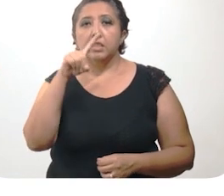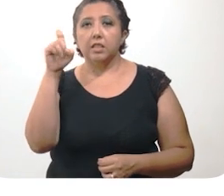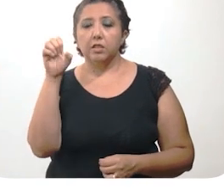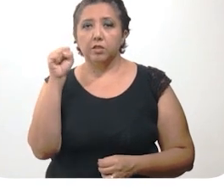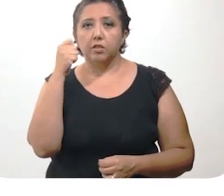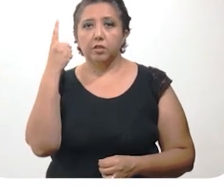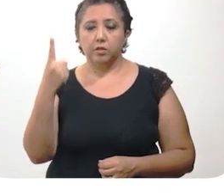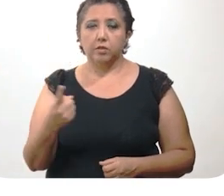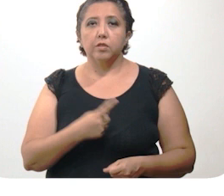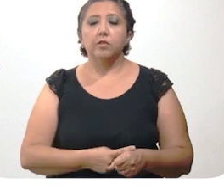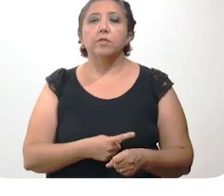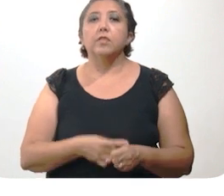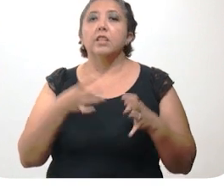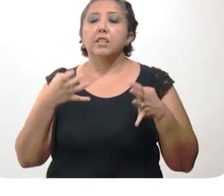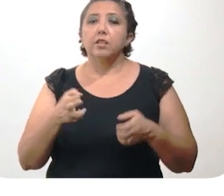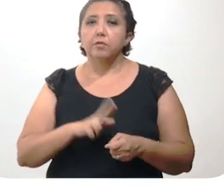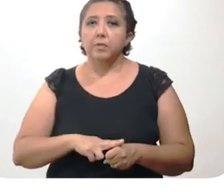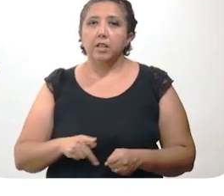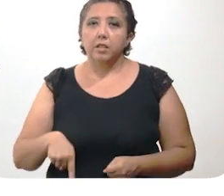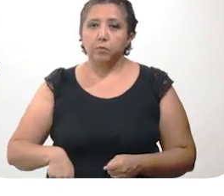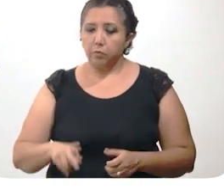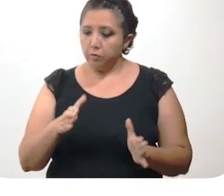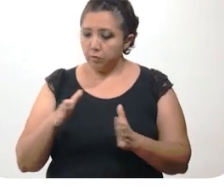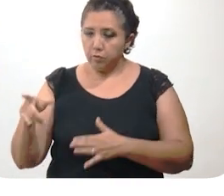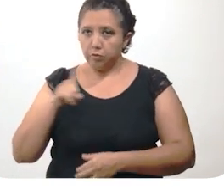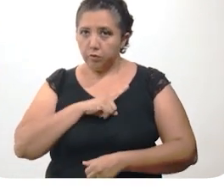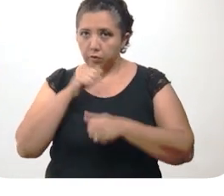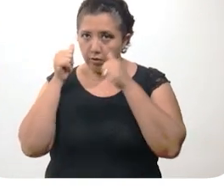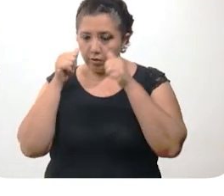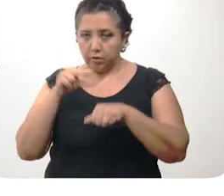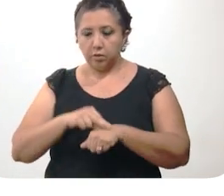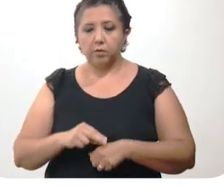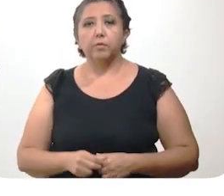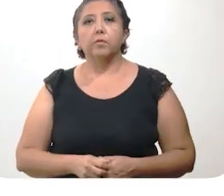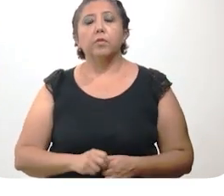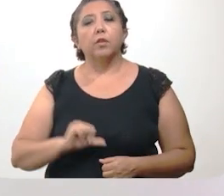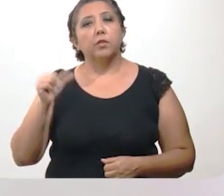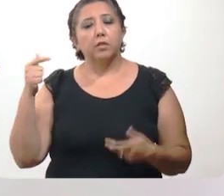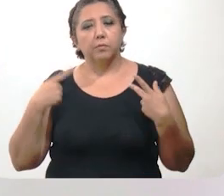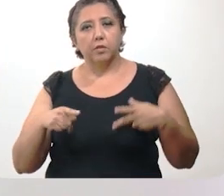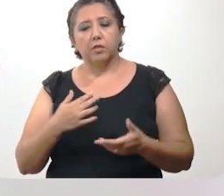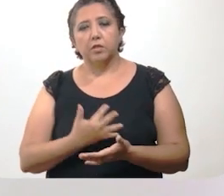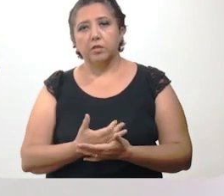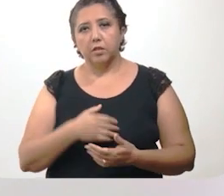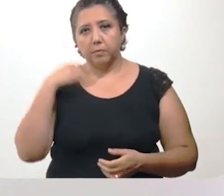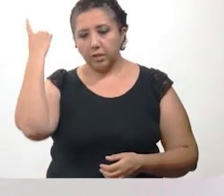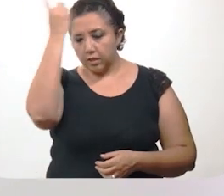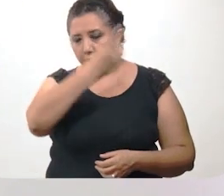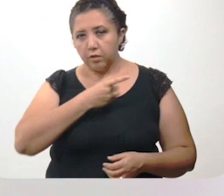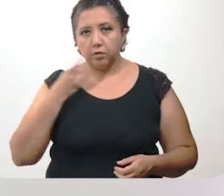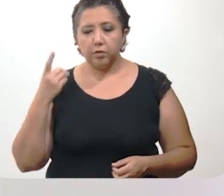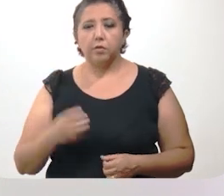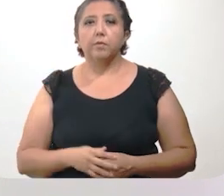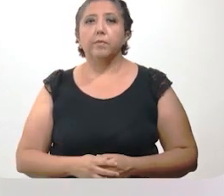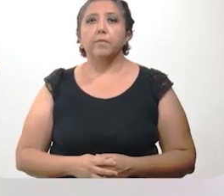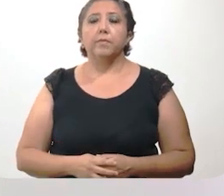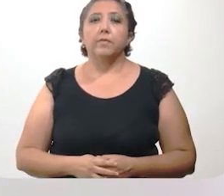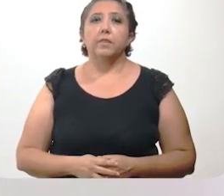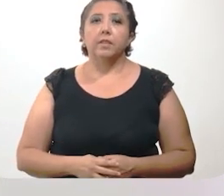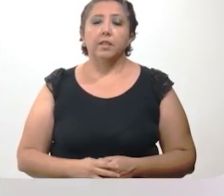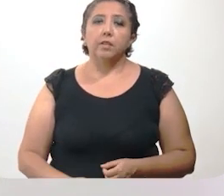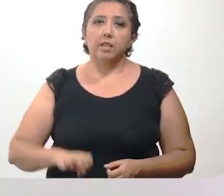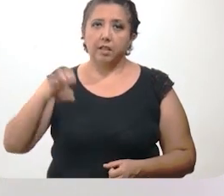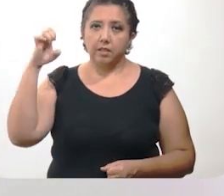161 de los casos positivos están en hospitales públicos y en aislamiento total. Hay otros pacientes a la espera de diagnóstico.